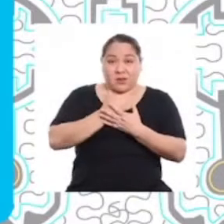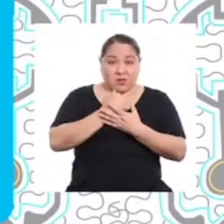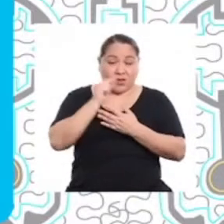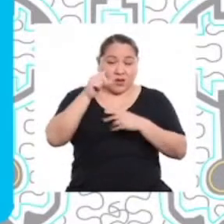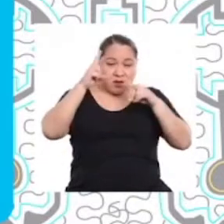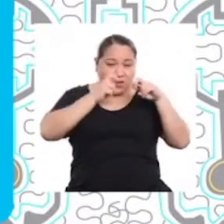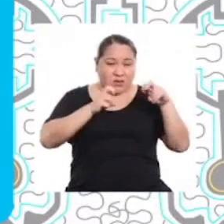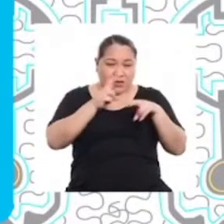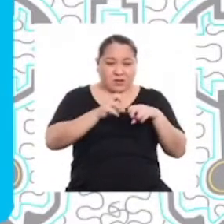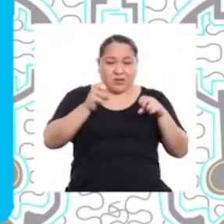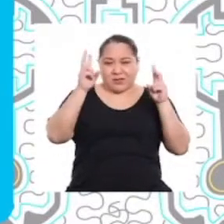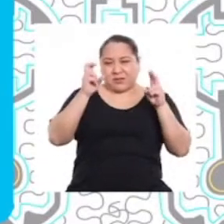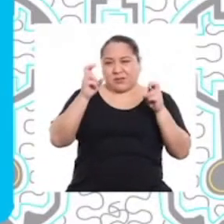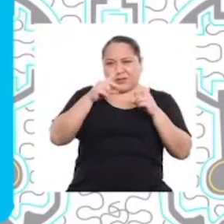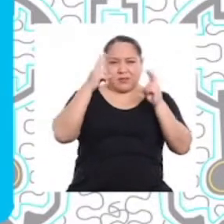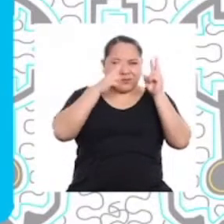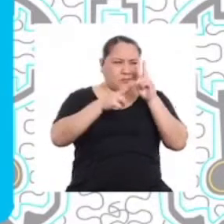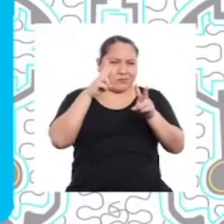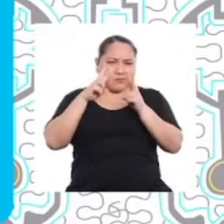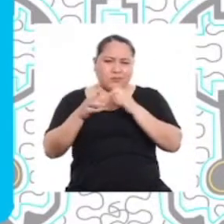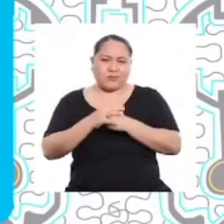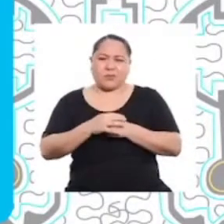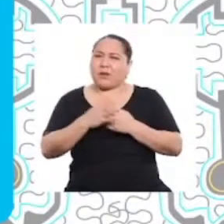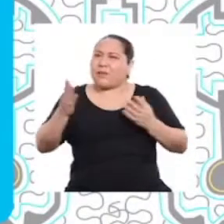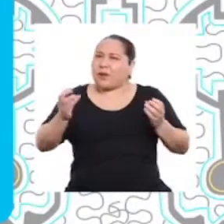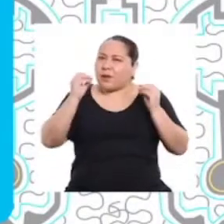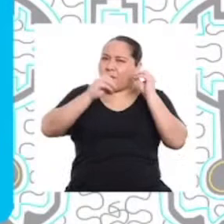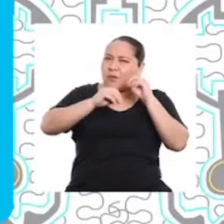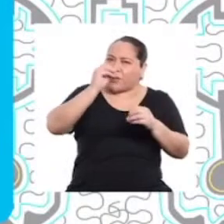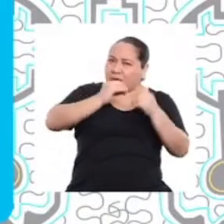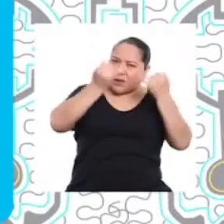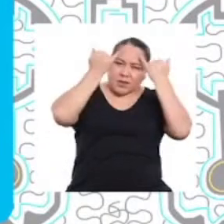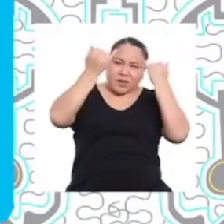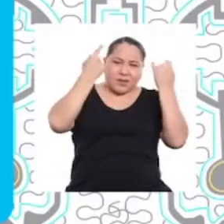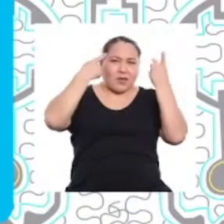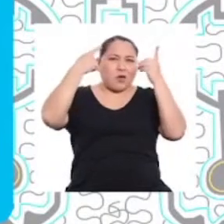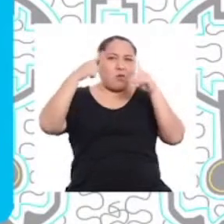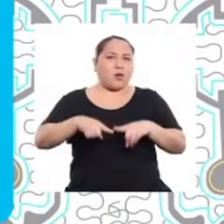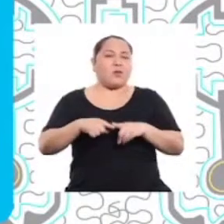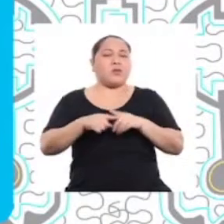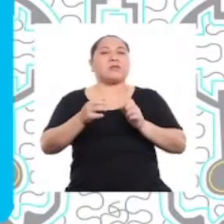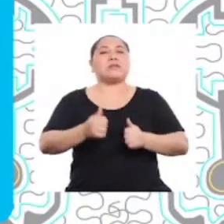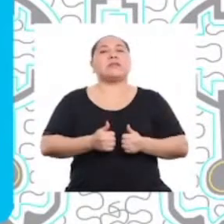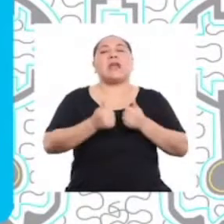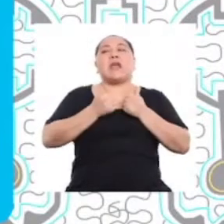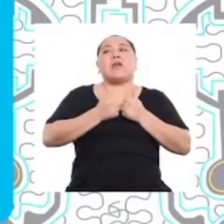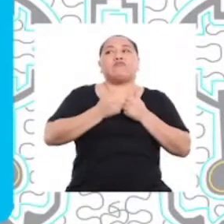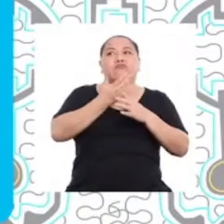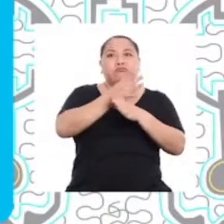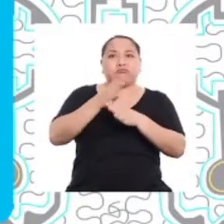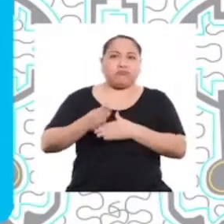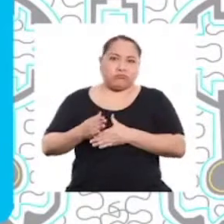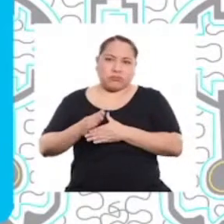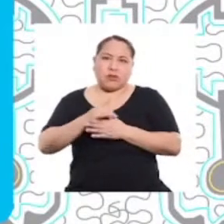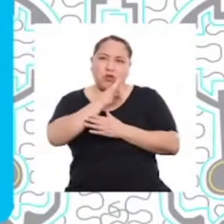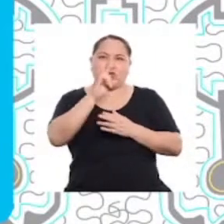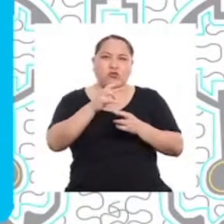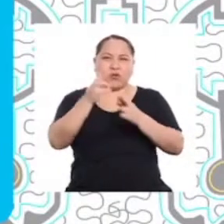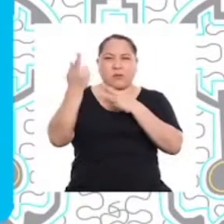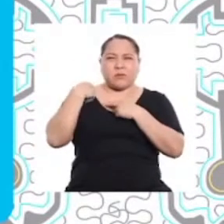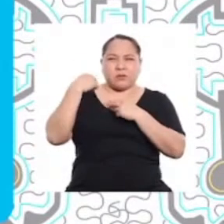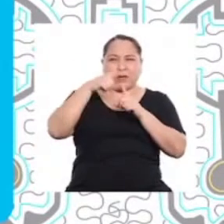podría ayudar analizando los casos que acabamos de ver para proponer acciones y acuerdos de convivencia sobre el uso responsable de las